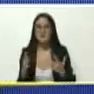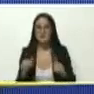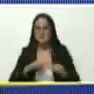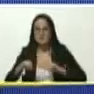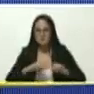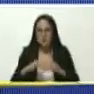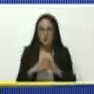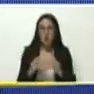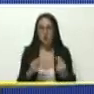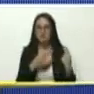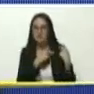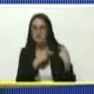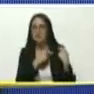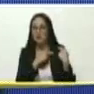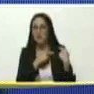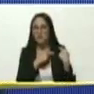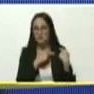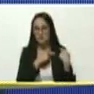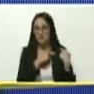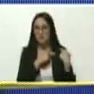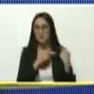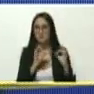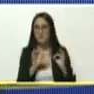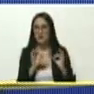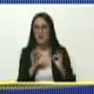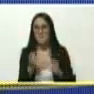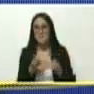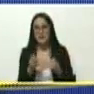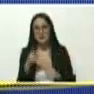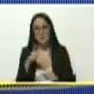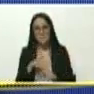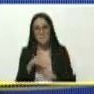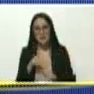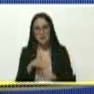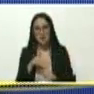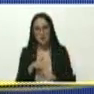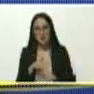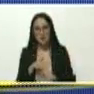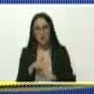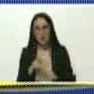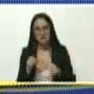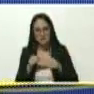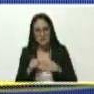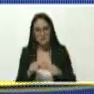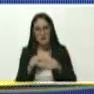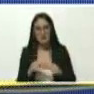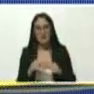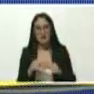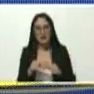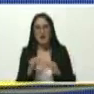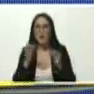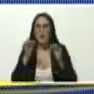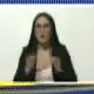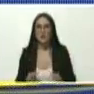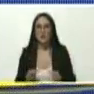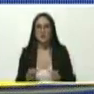acciones correspondientes para que el precio del petróleo se mantenga de manera